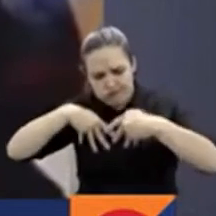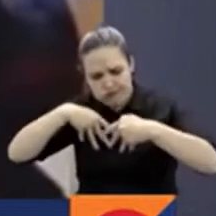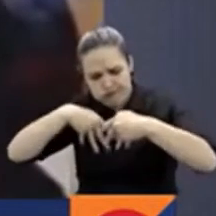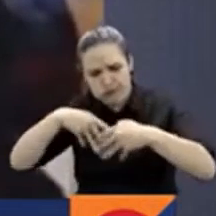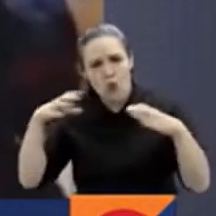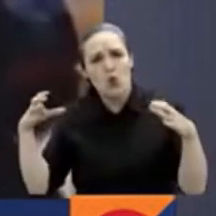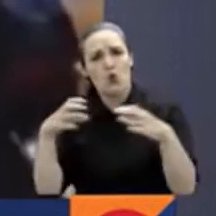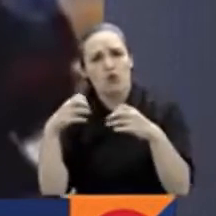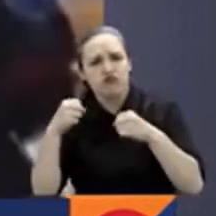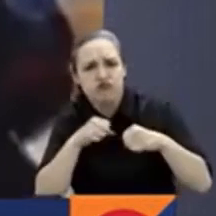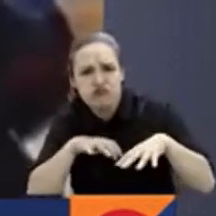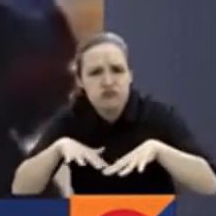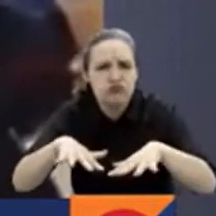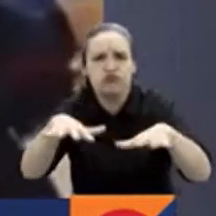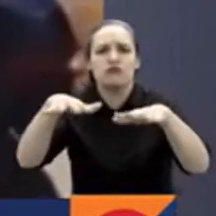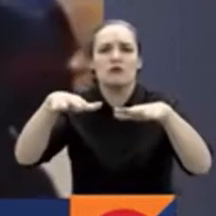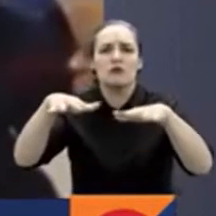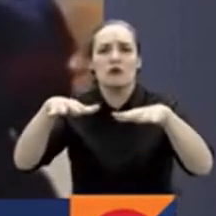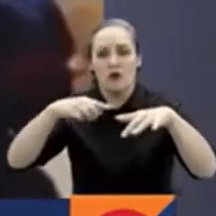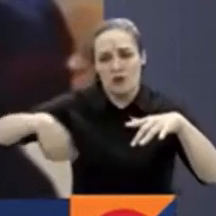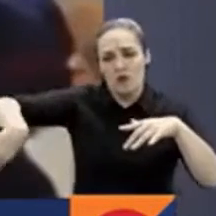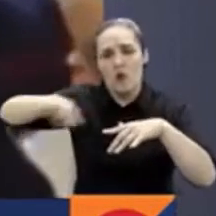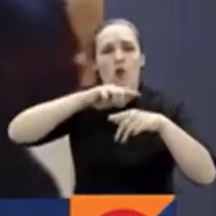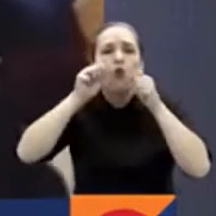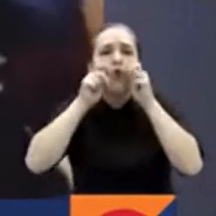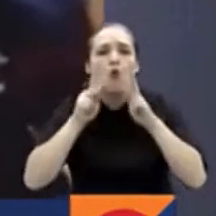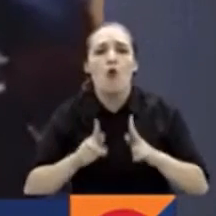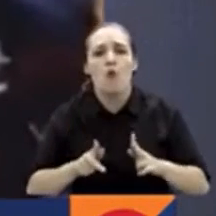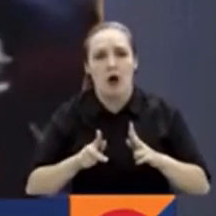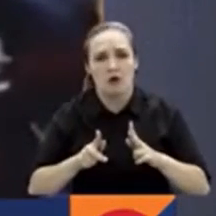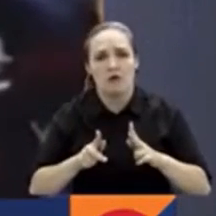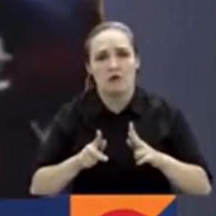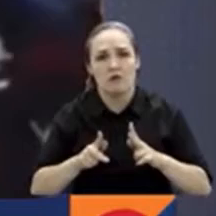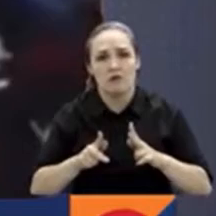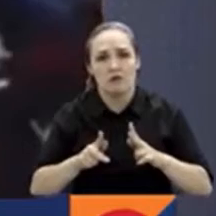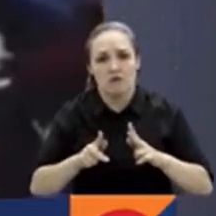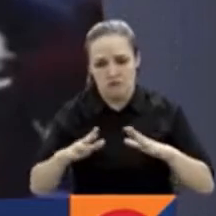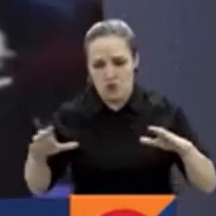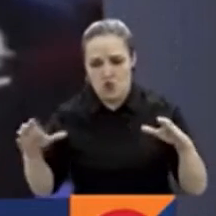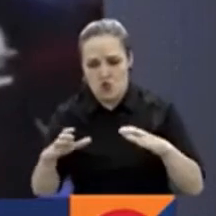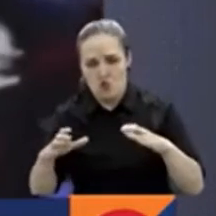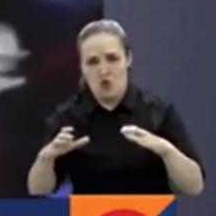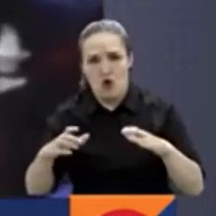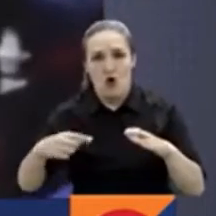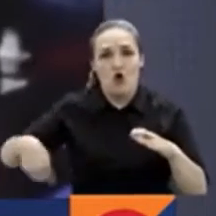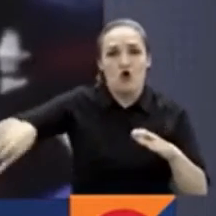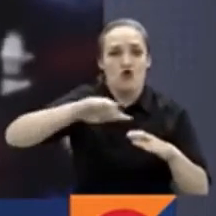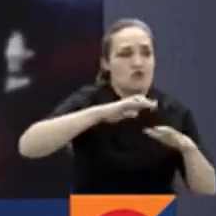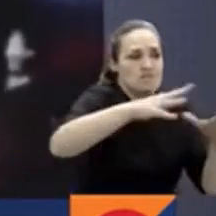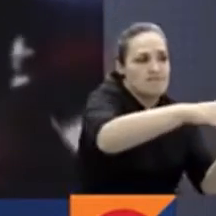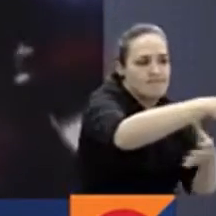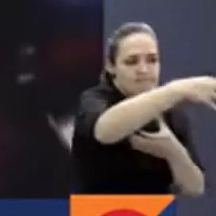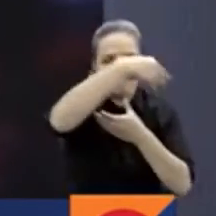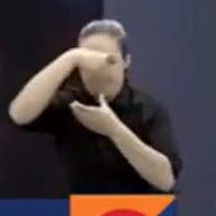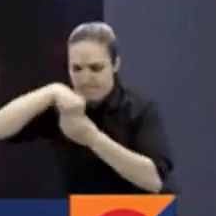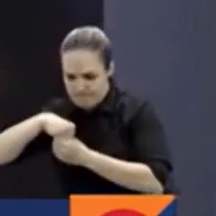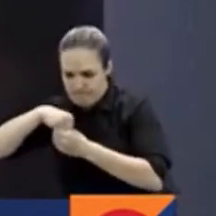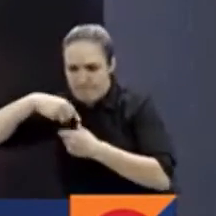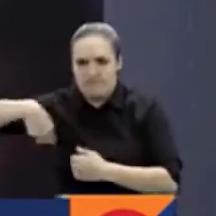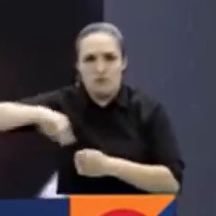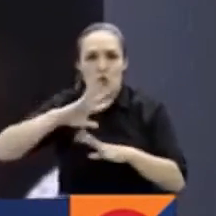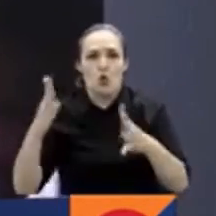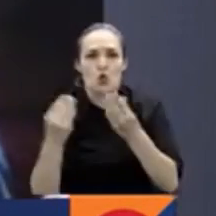campesinos hizo un cerco humanitario que impidió la movilidad de unos miembros de la